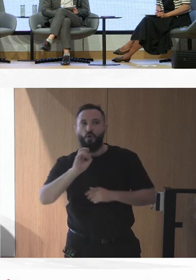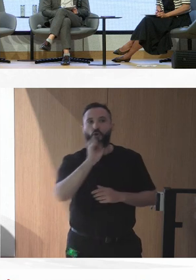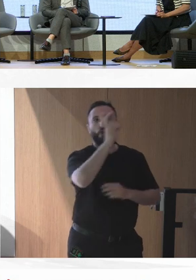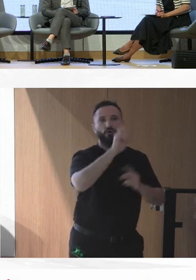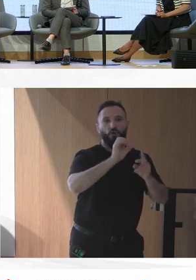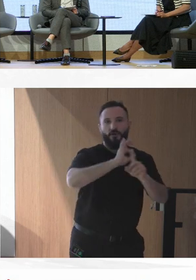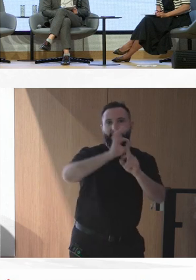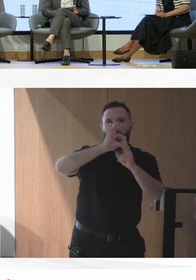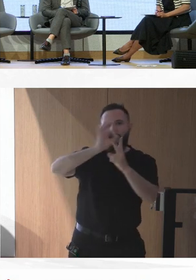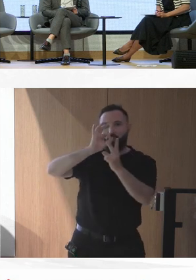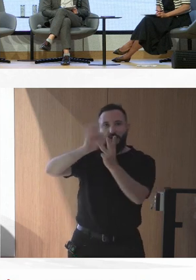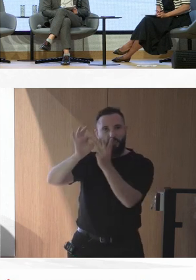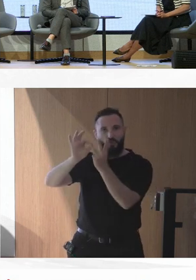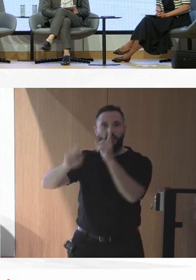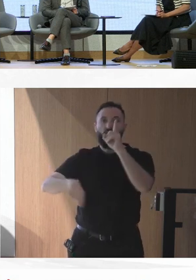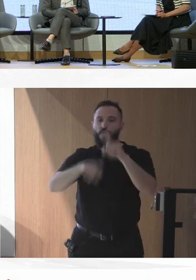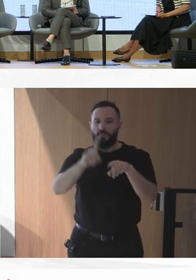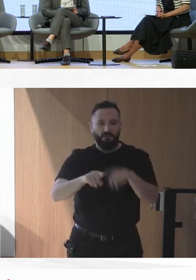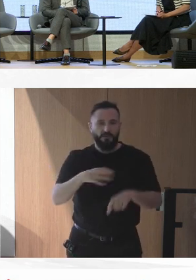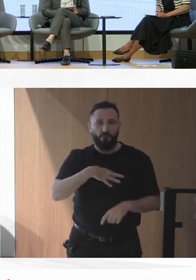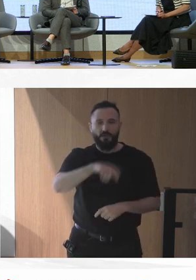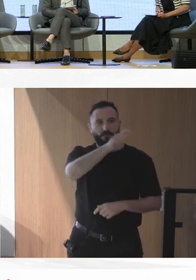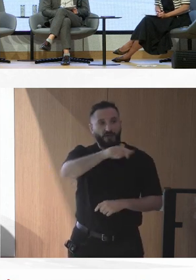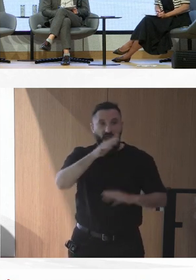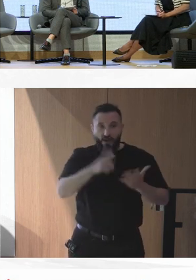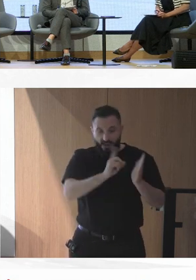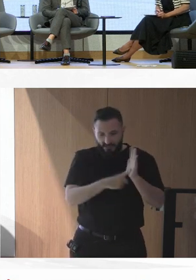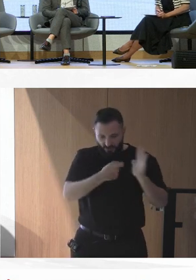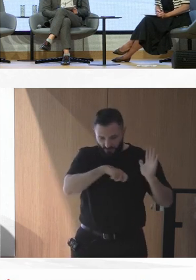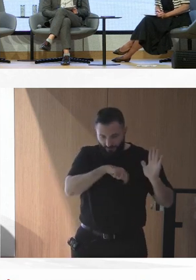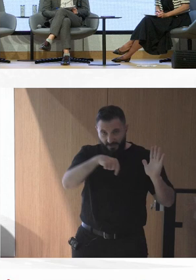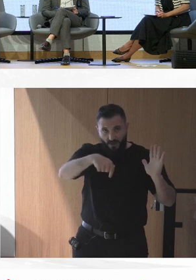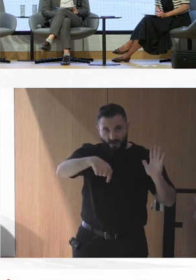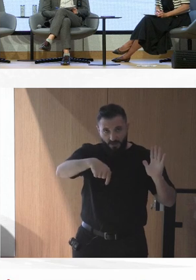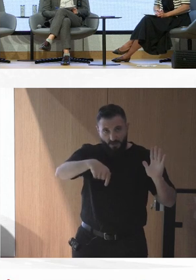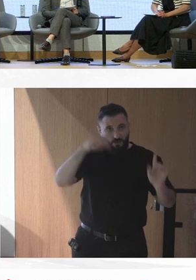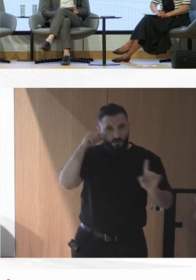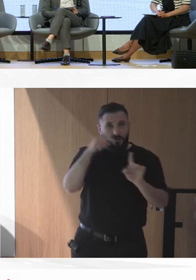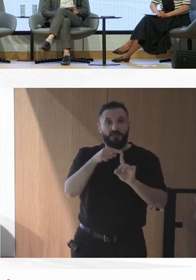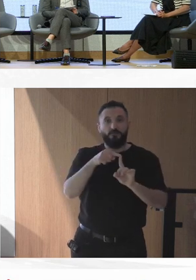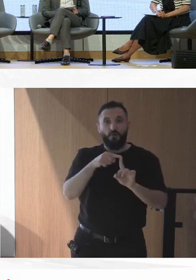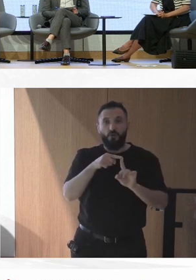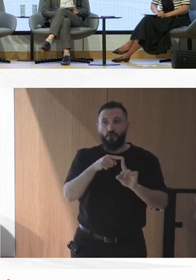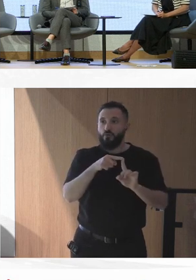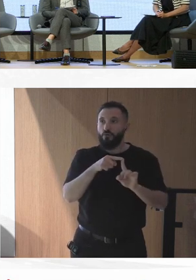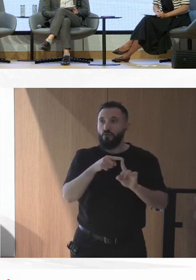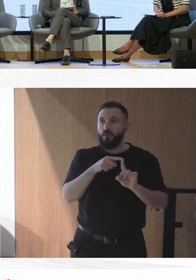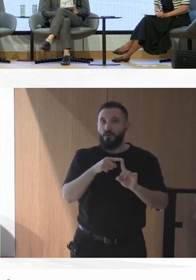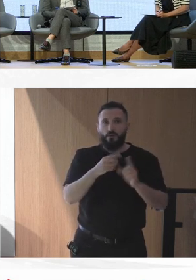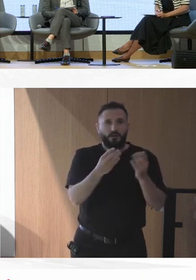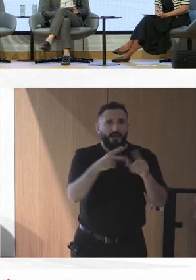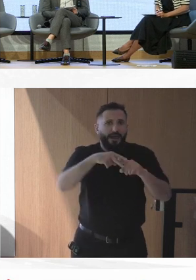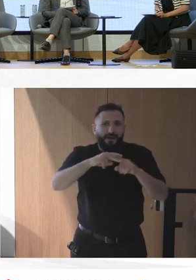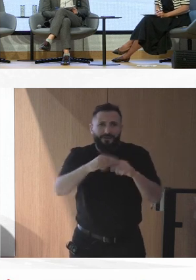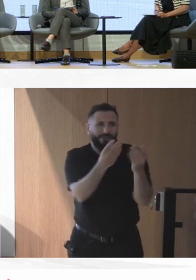grado. Es que la persona, hay muchísimas, con la legislación en España, con la legislación penal y penitenciaria actual, hay muchísimos dispositivos